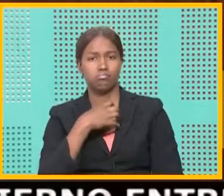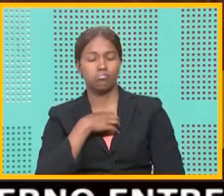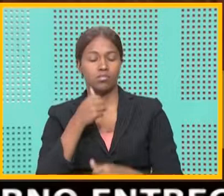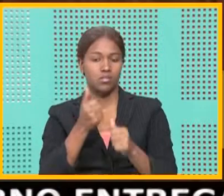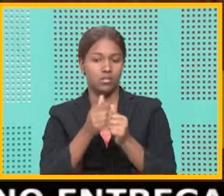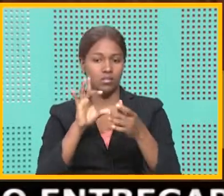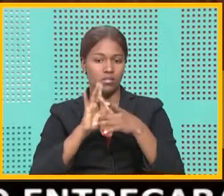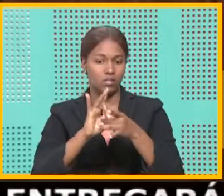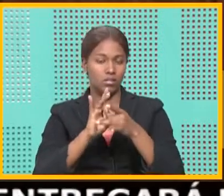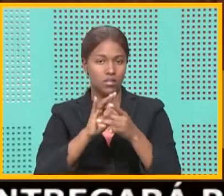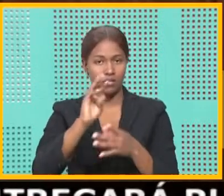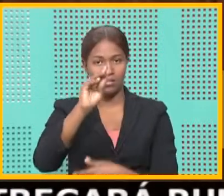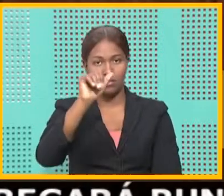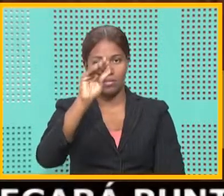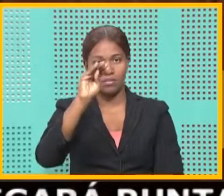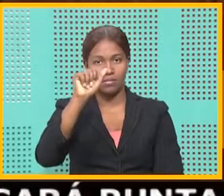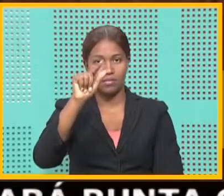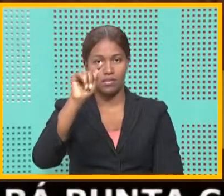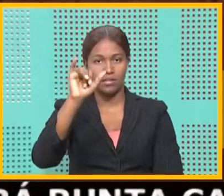la Unión Mamá Tingó.